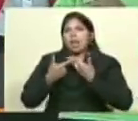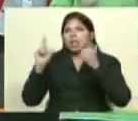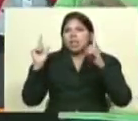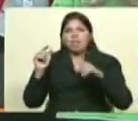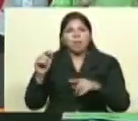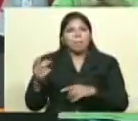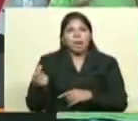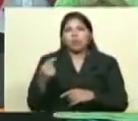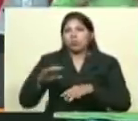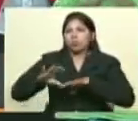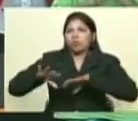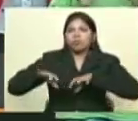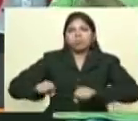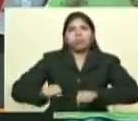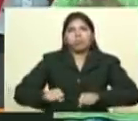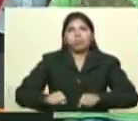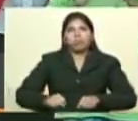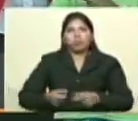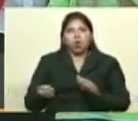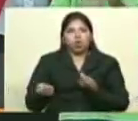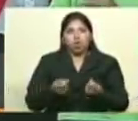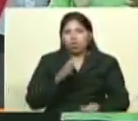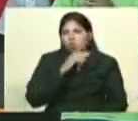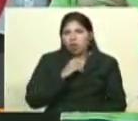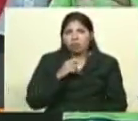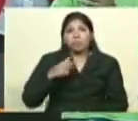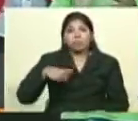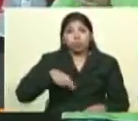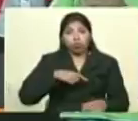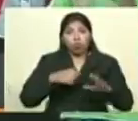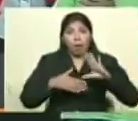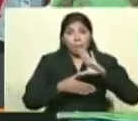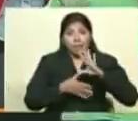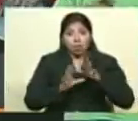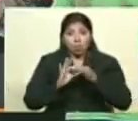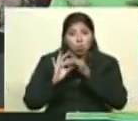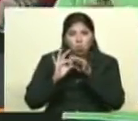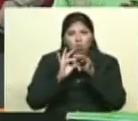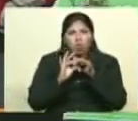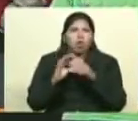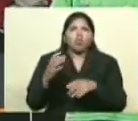colonial, América unida jamás será vencida.